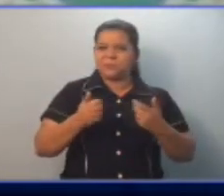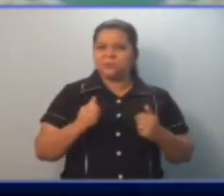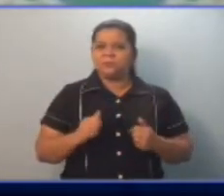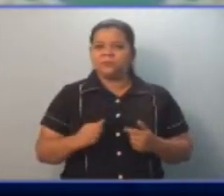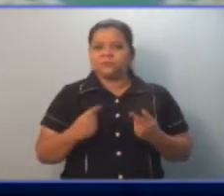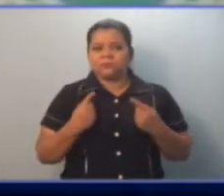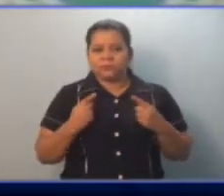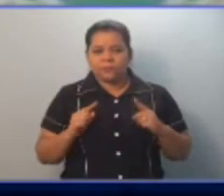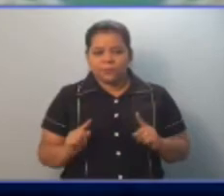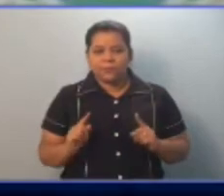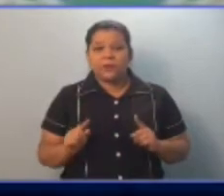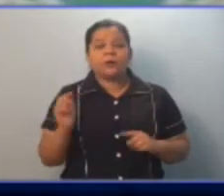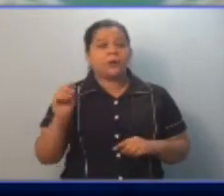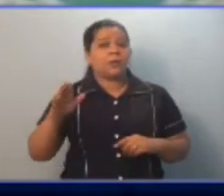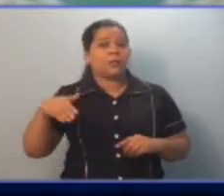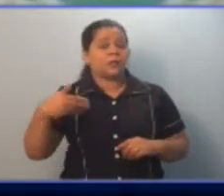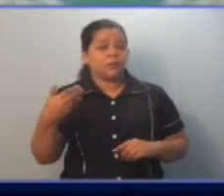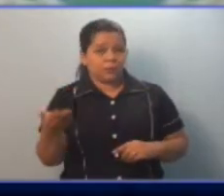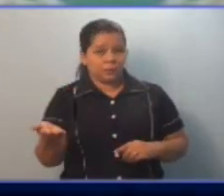Más tarde,